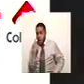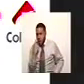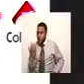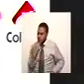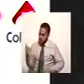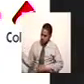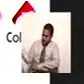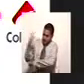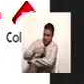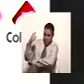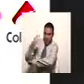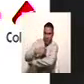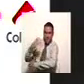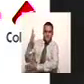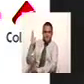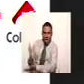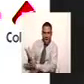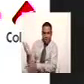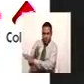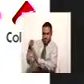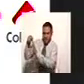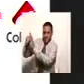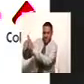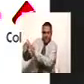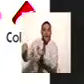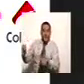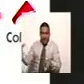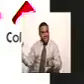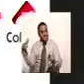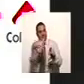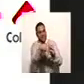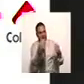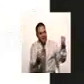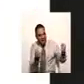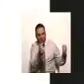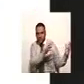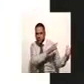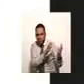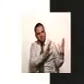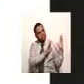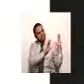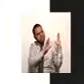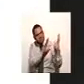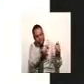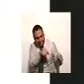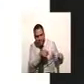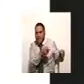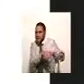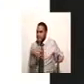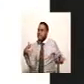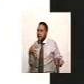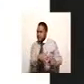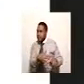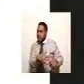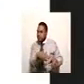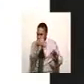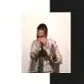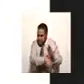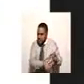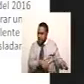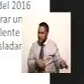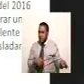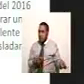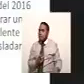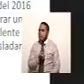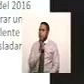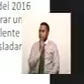carga. ¿Por qué? Por una sencilla razón. Colfecar ya empezaba a anunciar que en el